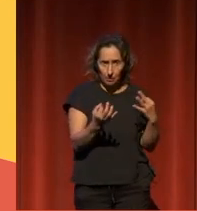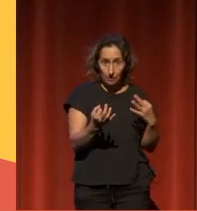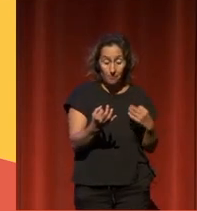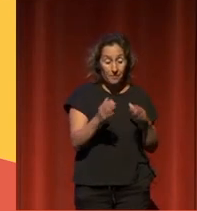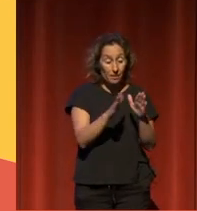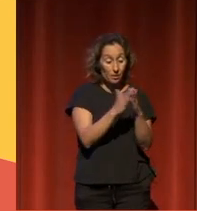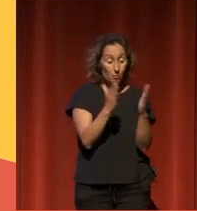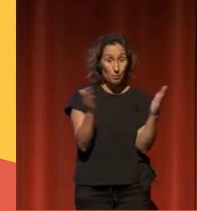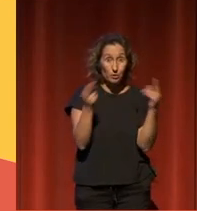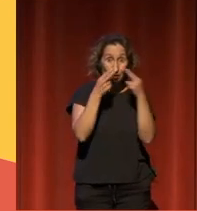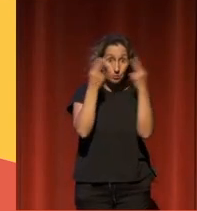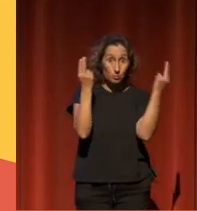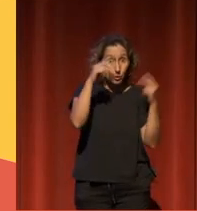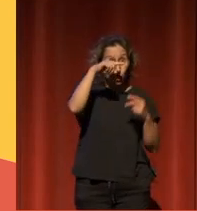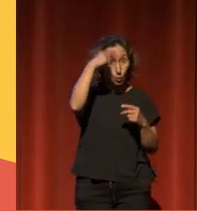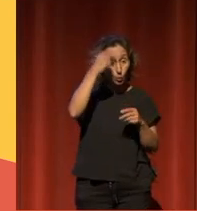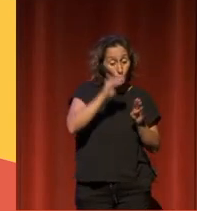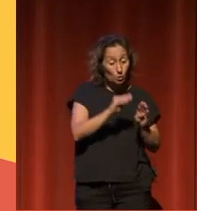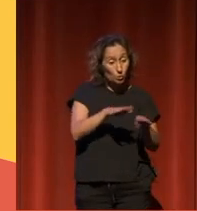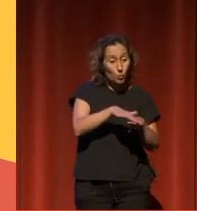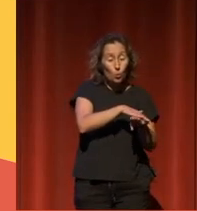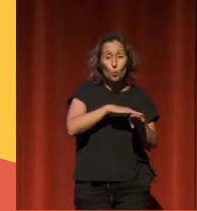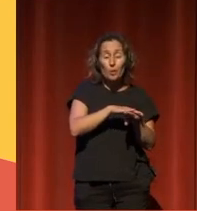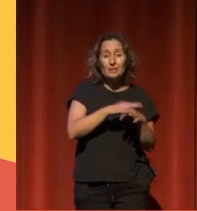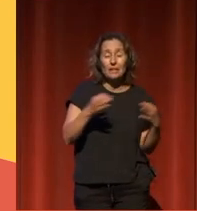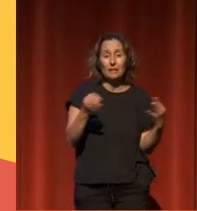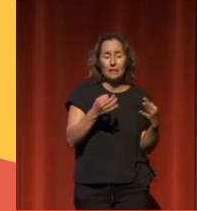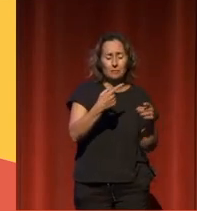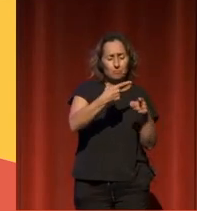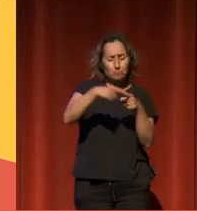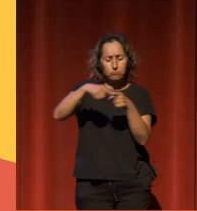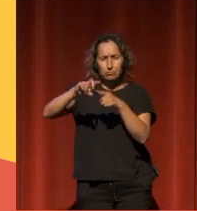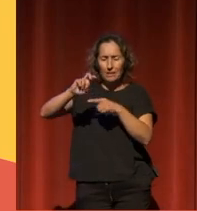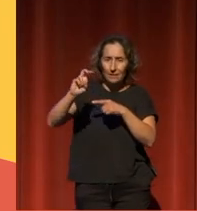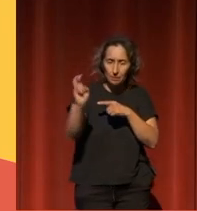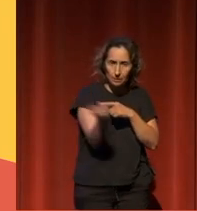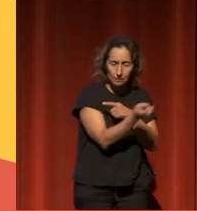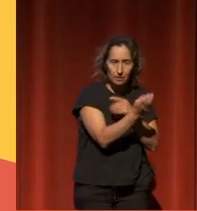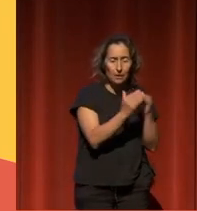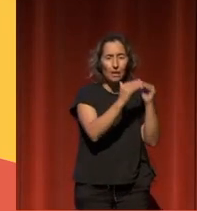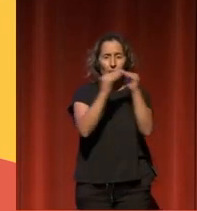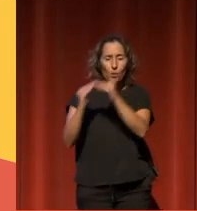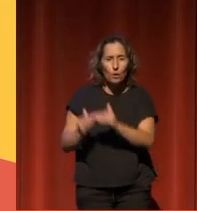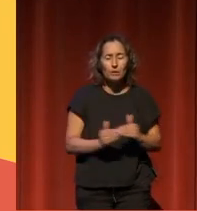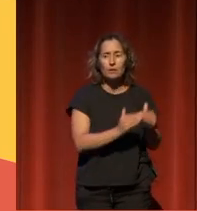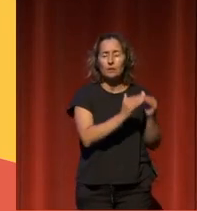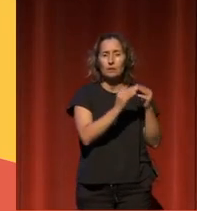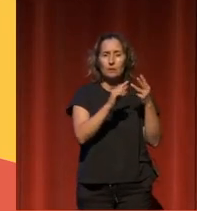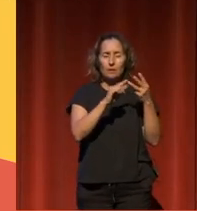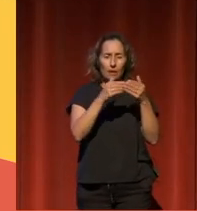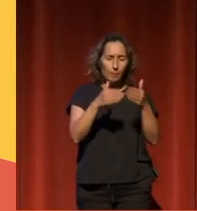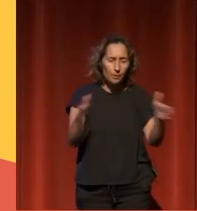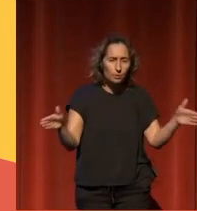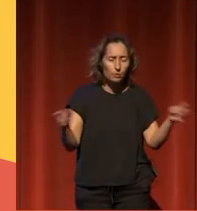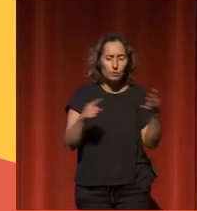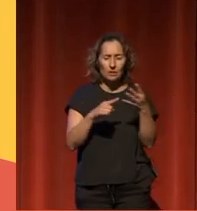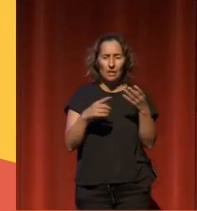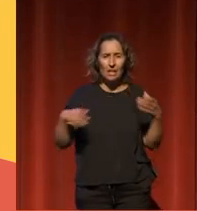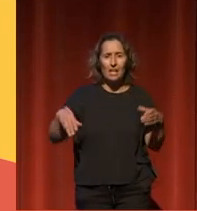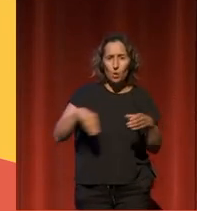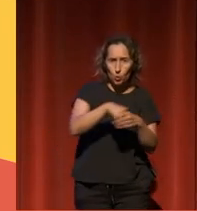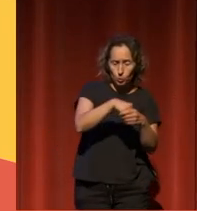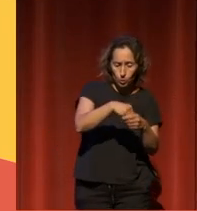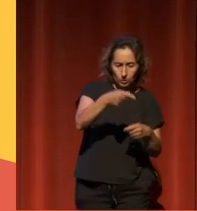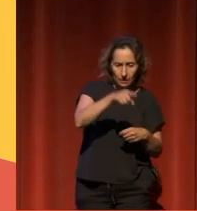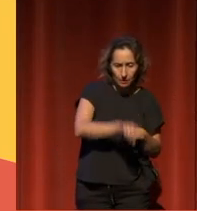bibliotecas se basan en la diversidad en la igualdad la apertura y la inclusión por